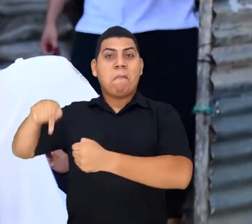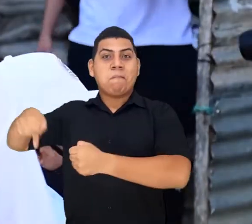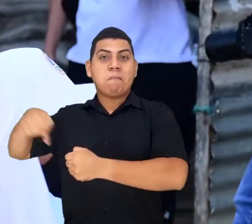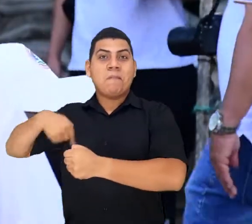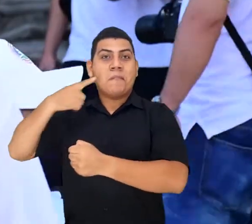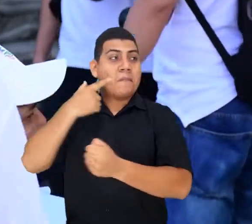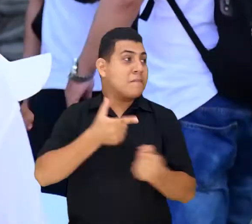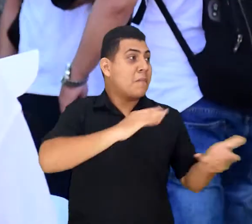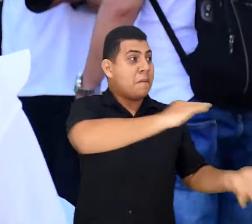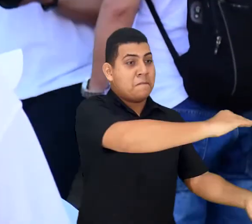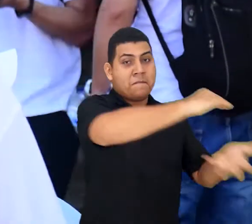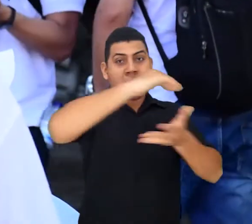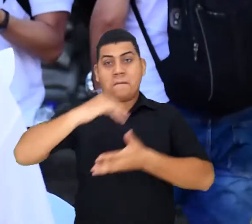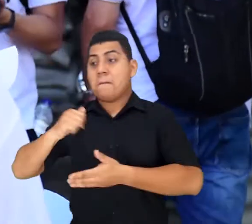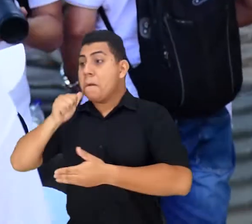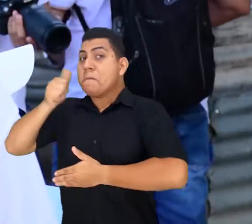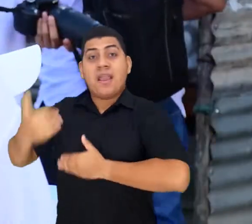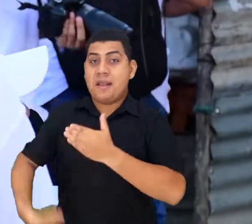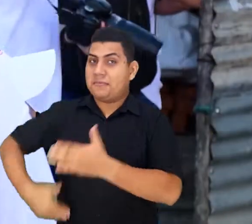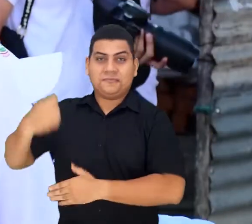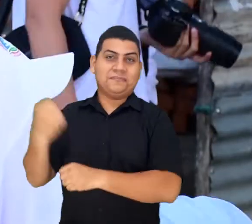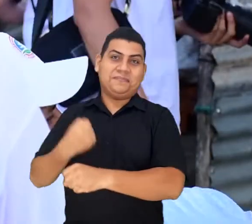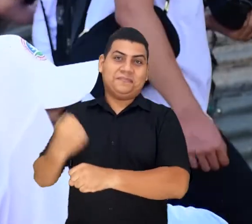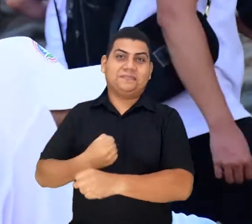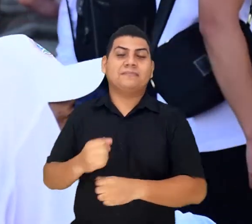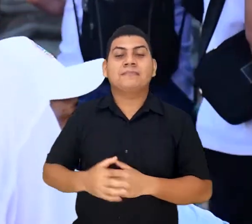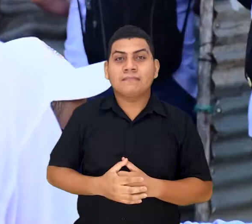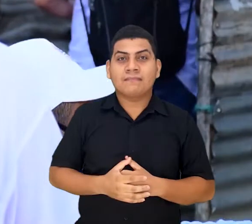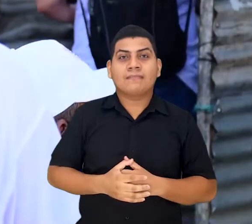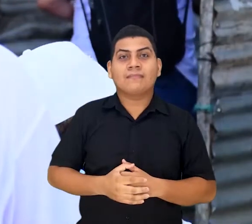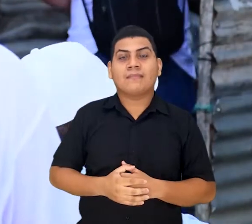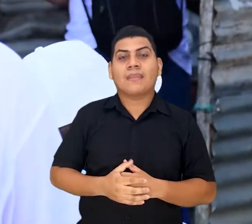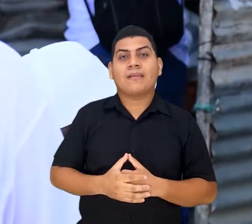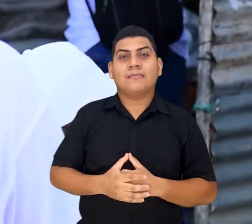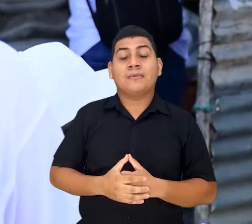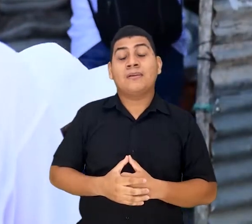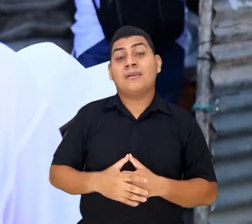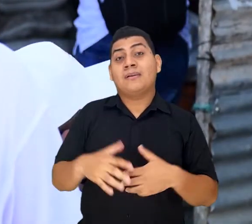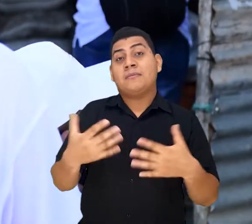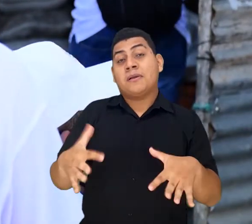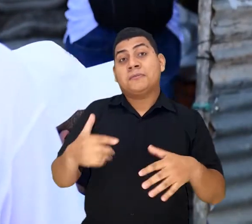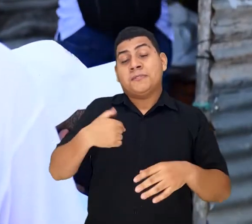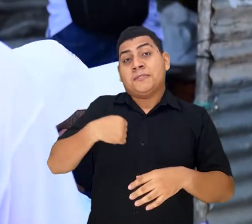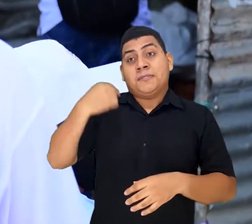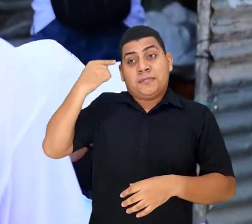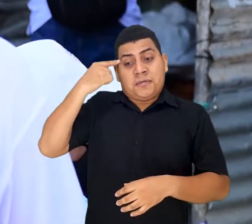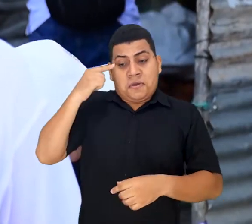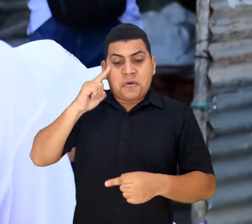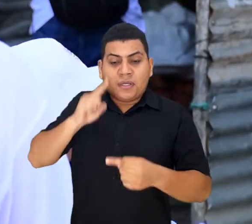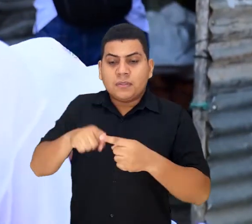para llevarme todo hoy mismo y desde mañana empezar a sembrar. ¿Qué sembrará